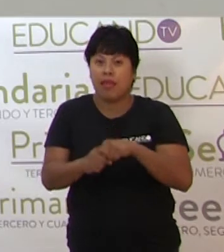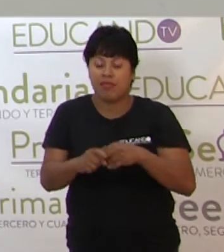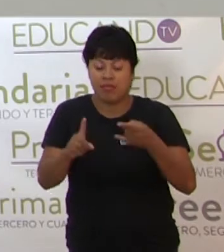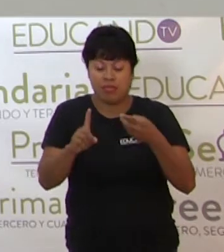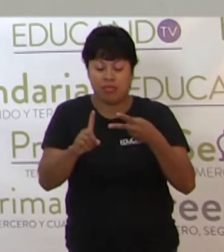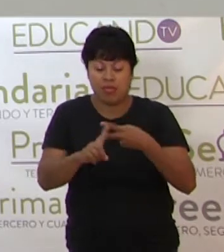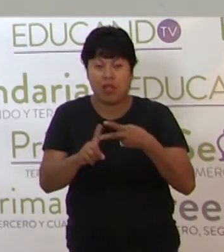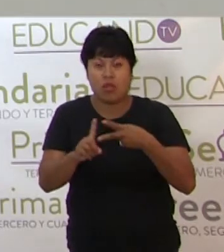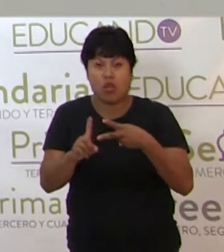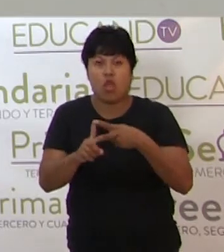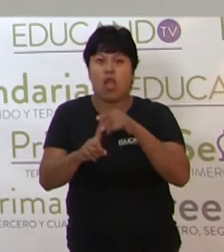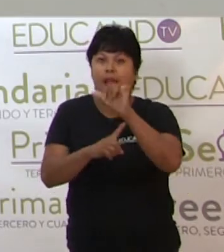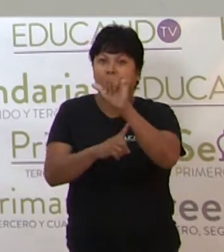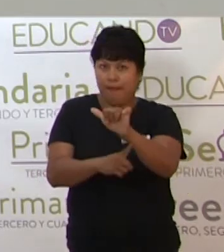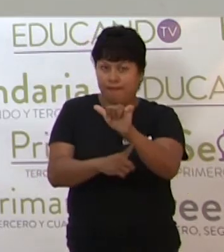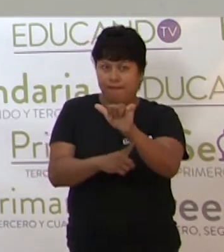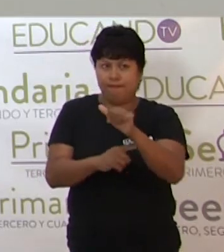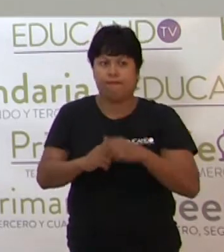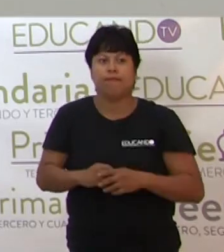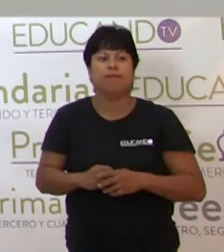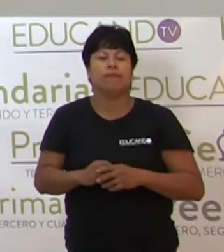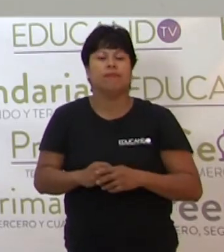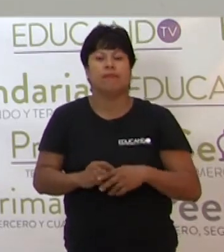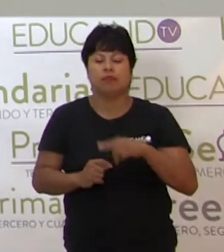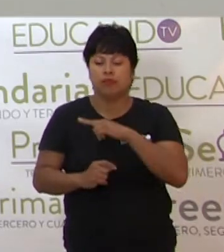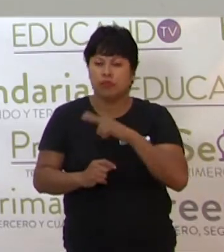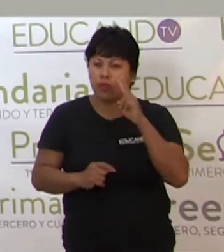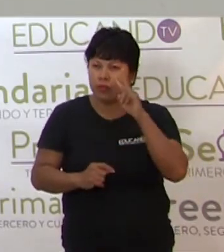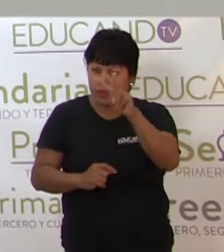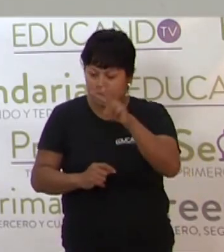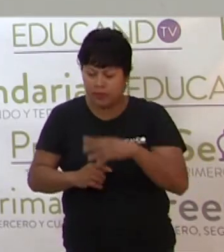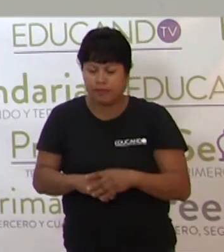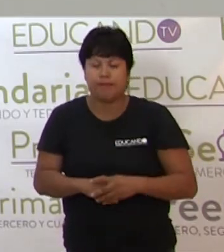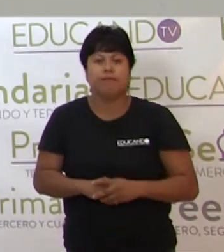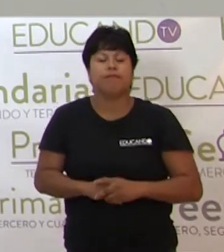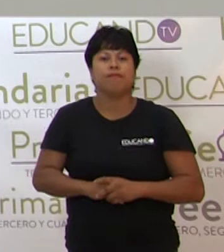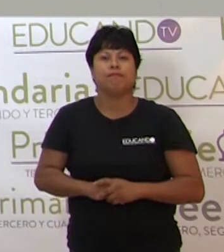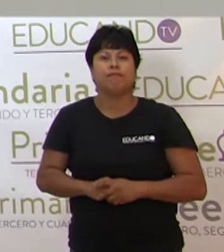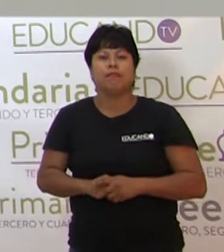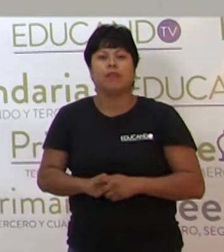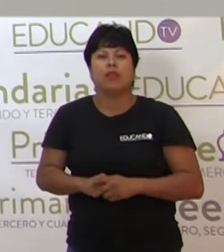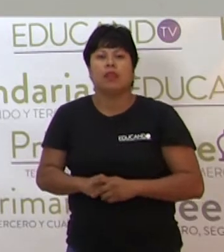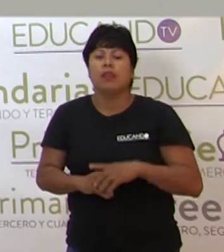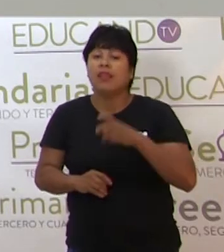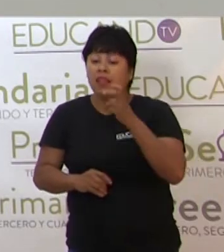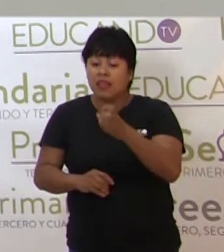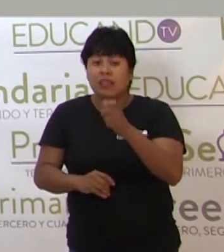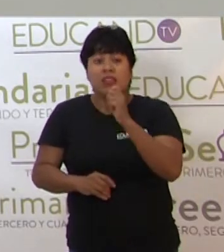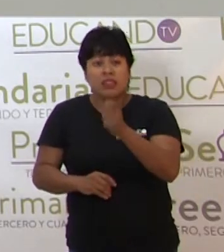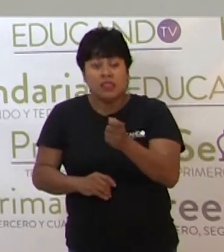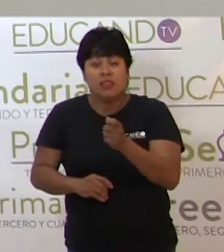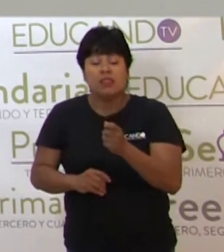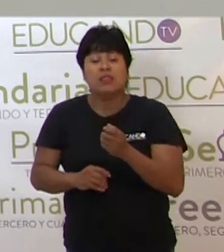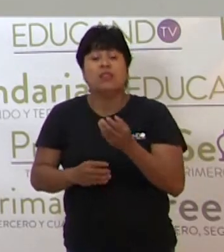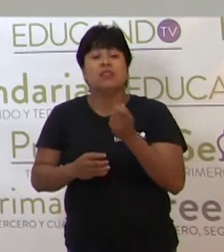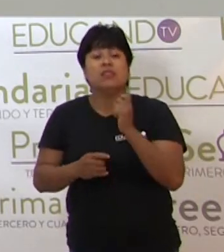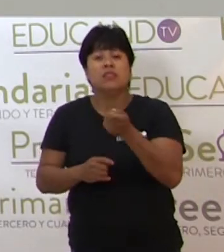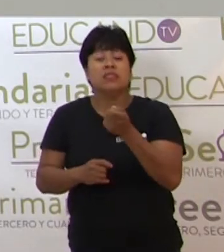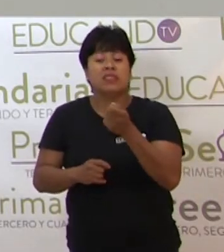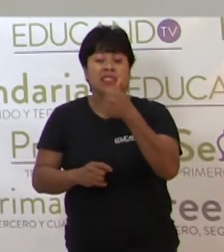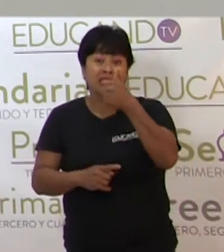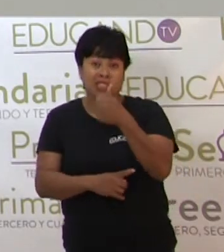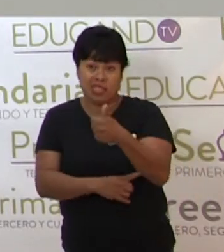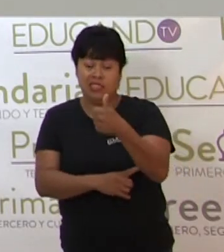triángulo A. Vamos a definirlo. Las funciones trigonométricas son